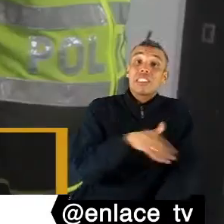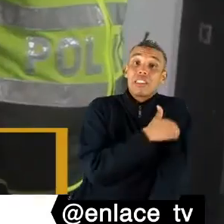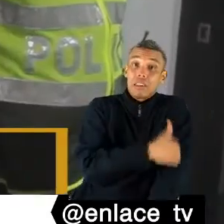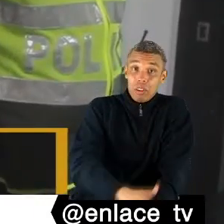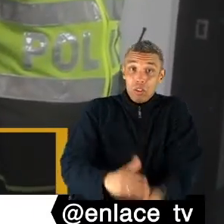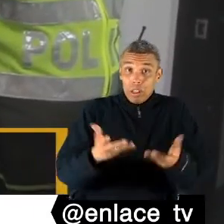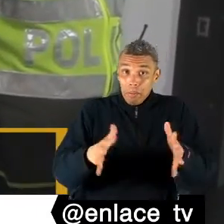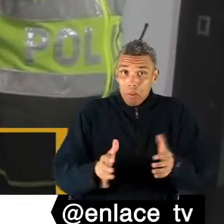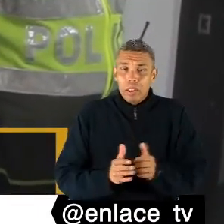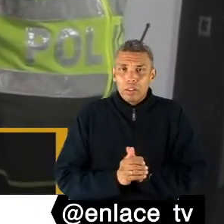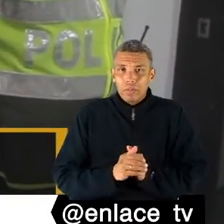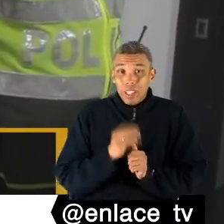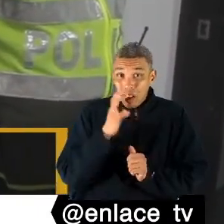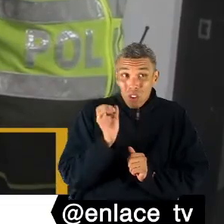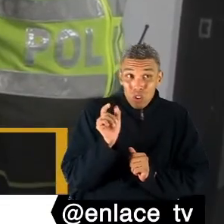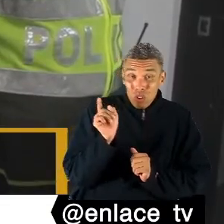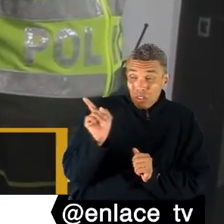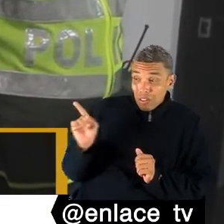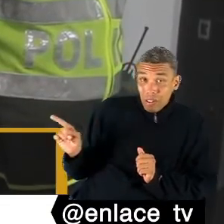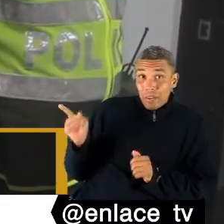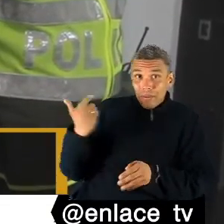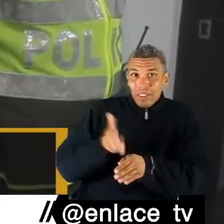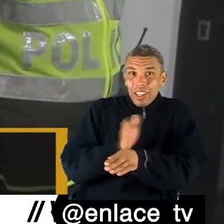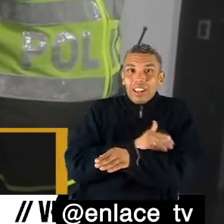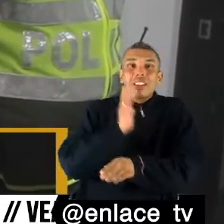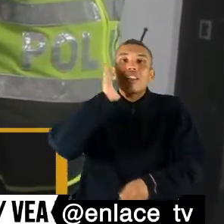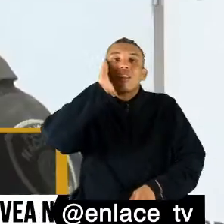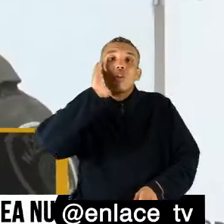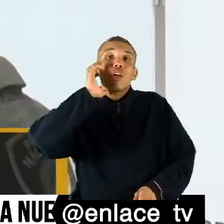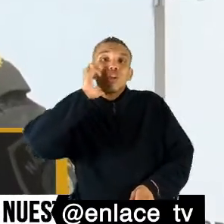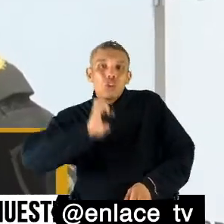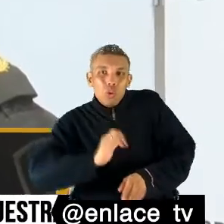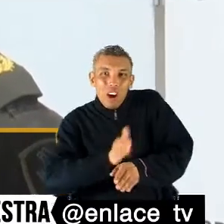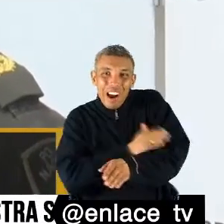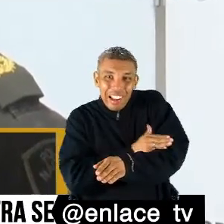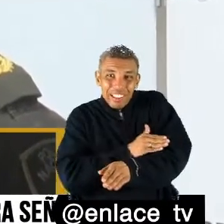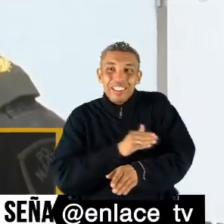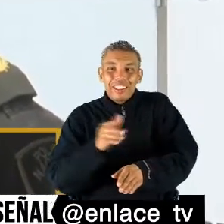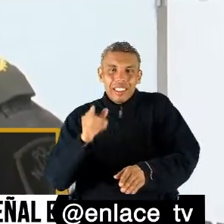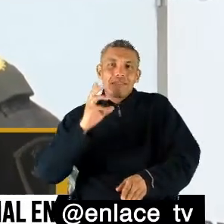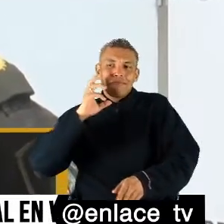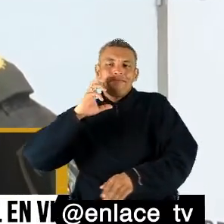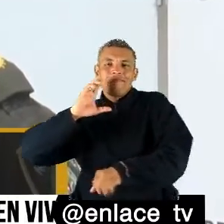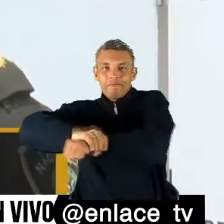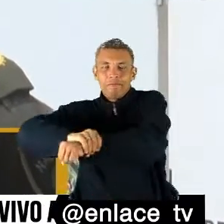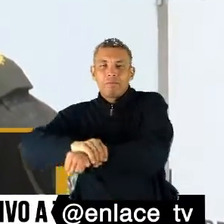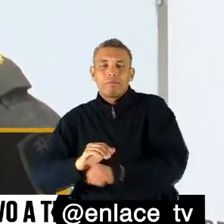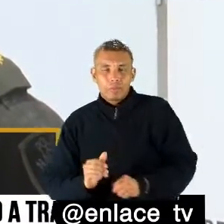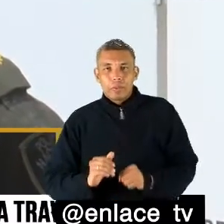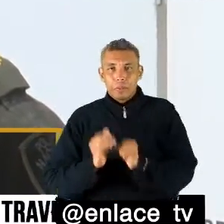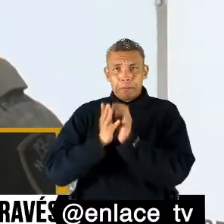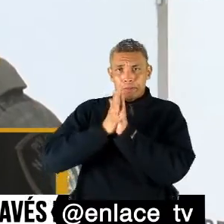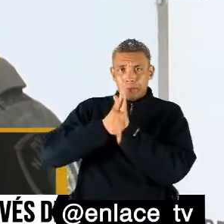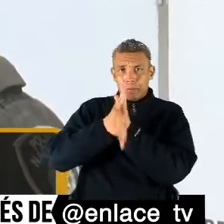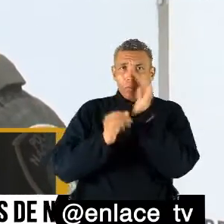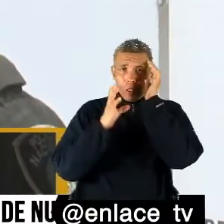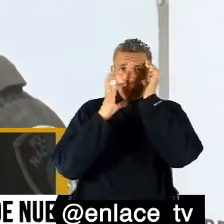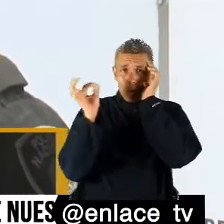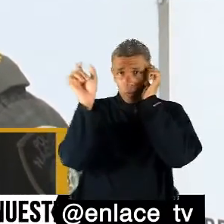hombre quien minutos antes había hurtado un celular a una mujer. Efectivamente, también una persona que un caballero